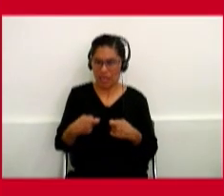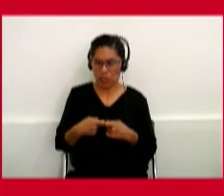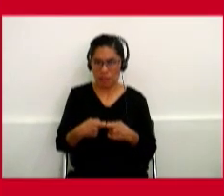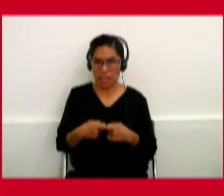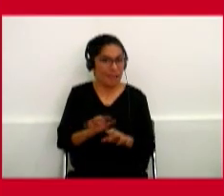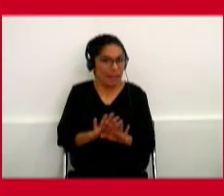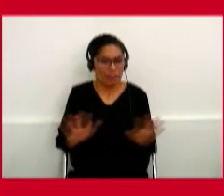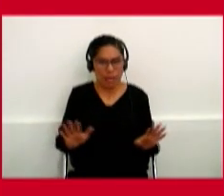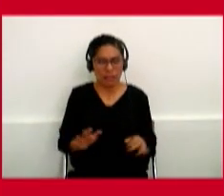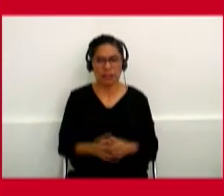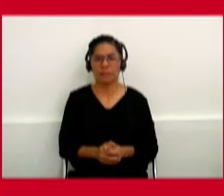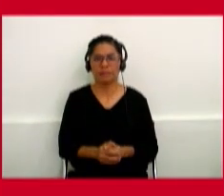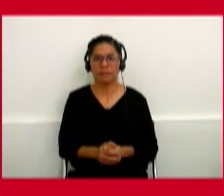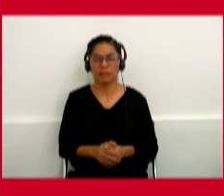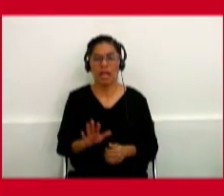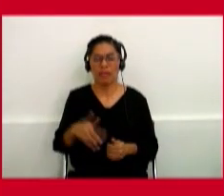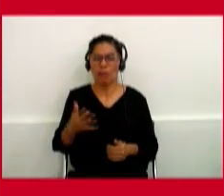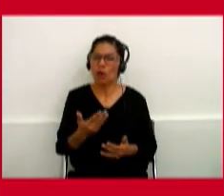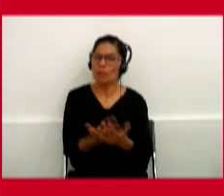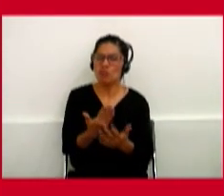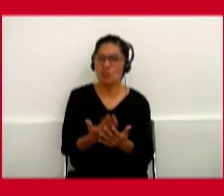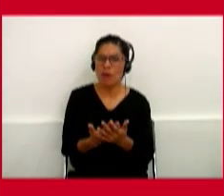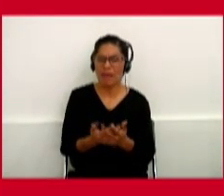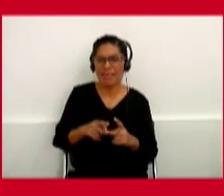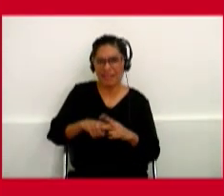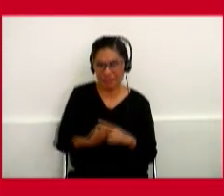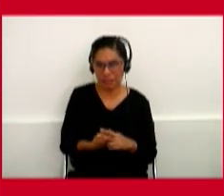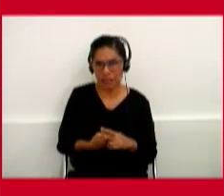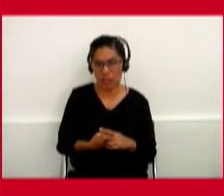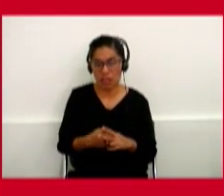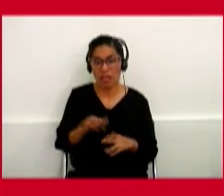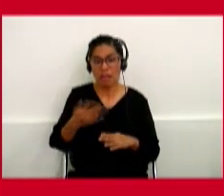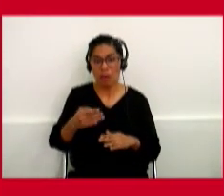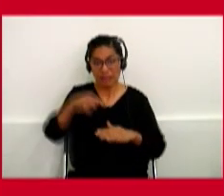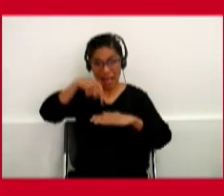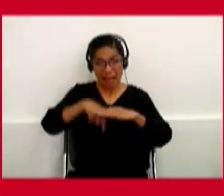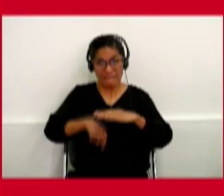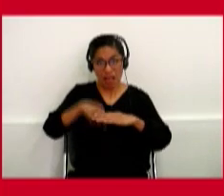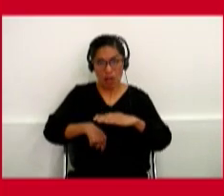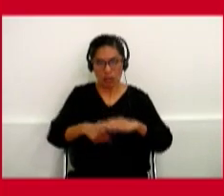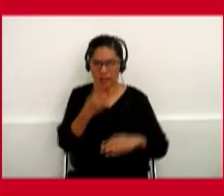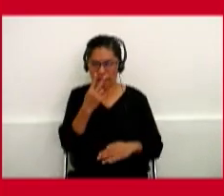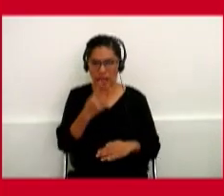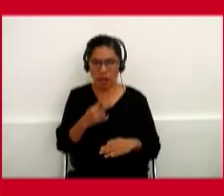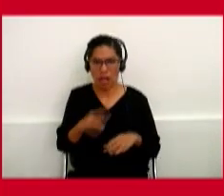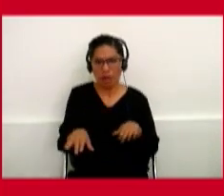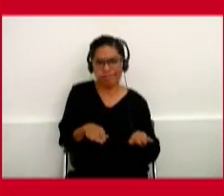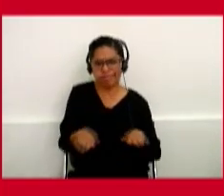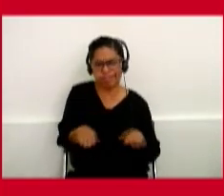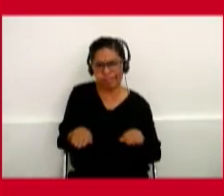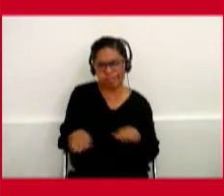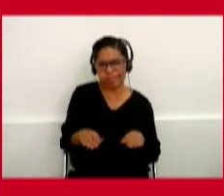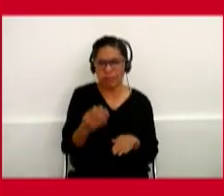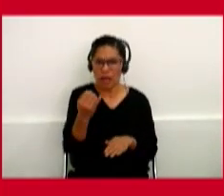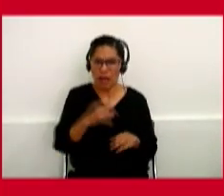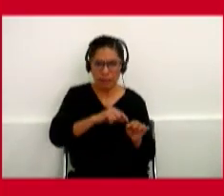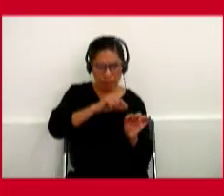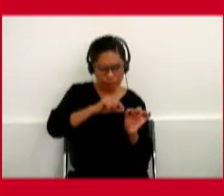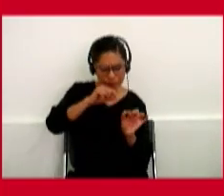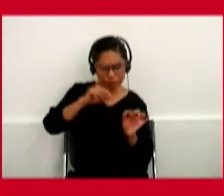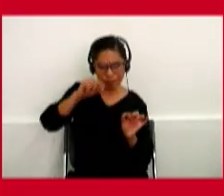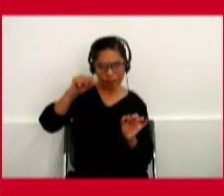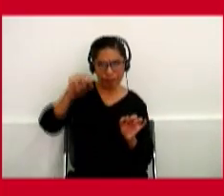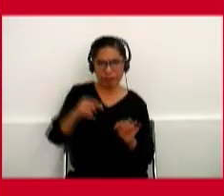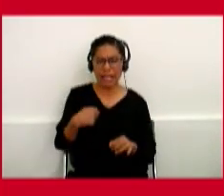solo con detonadores electrónicos y prueba de arranque, ¿no? Y en la parte inferior mostramos un sismograma donde podemos ver que el